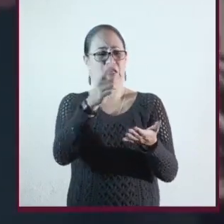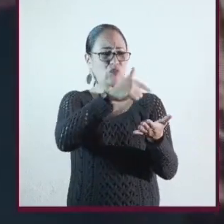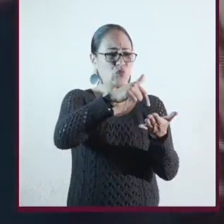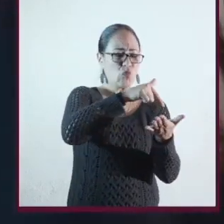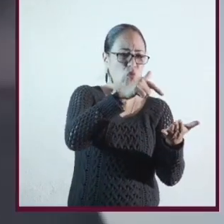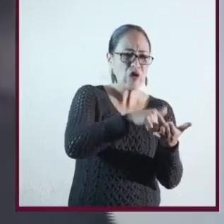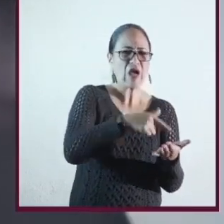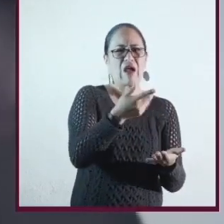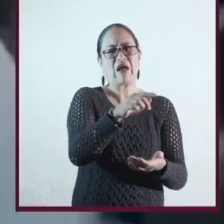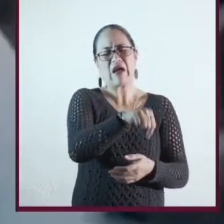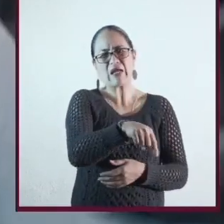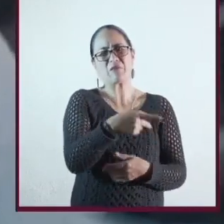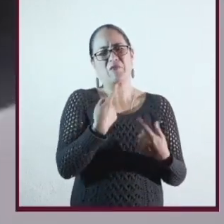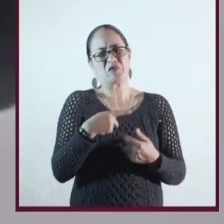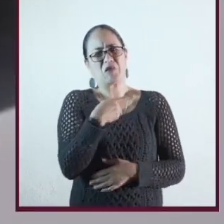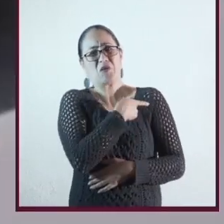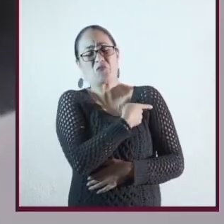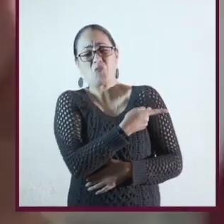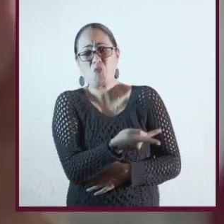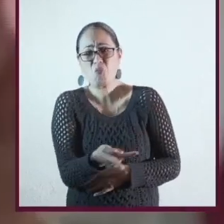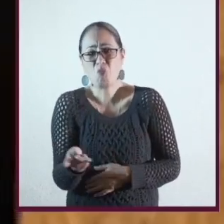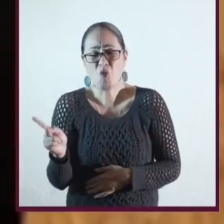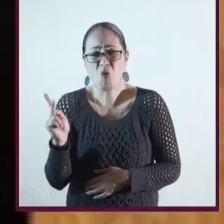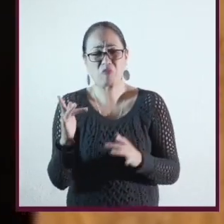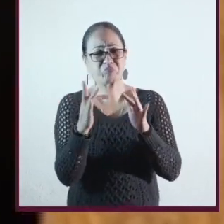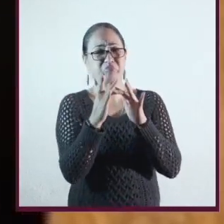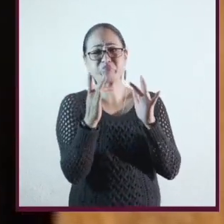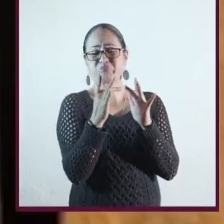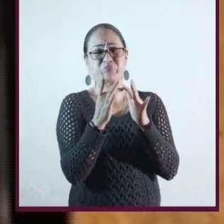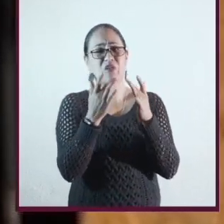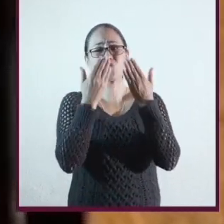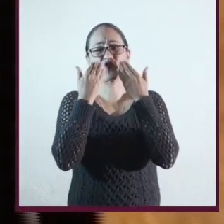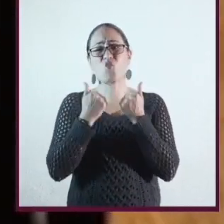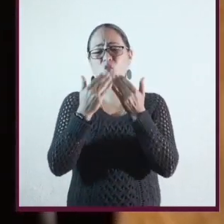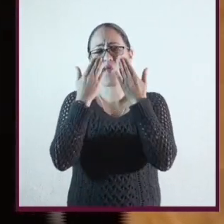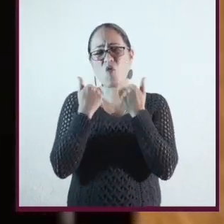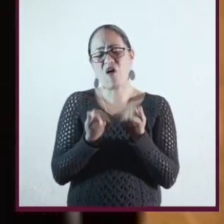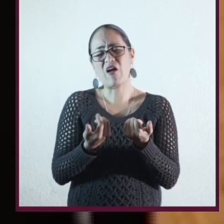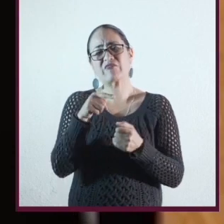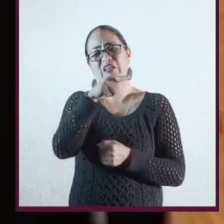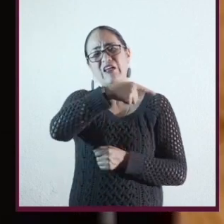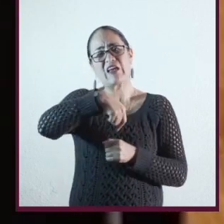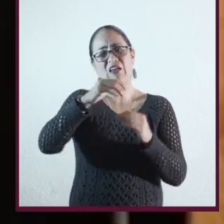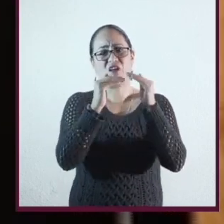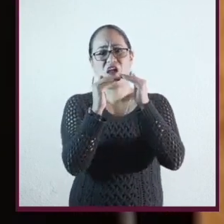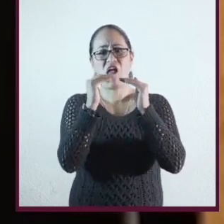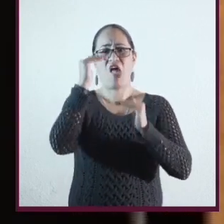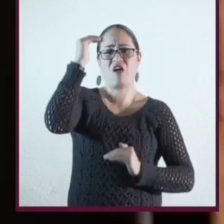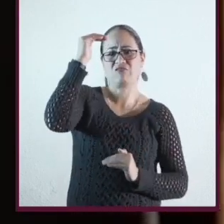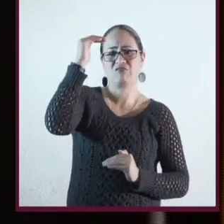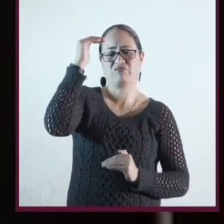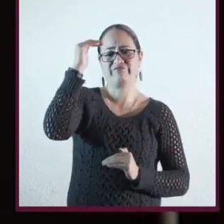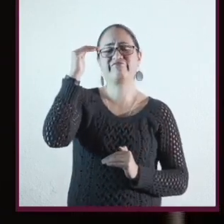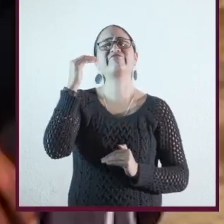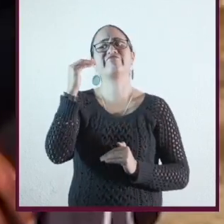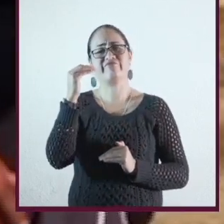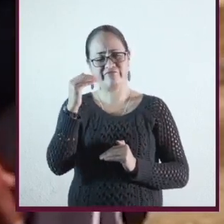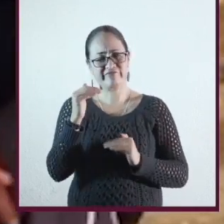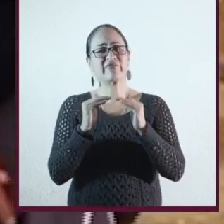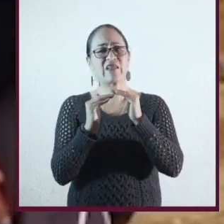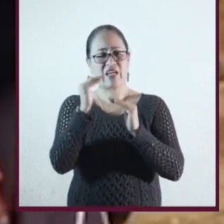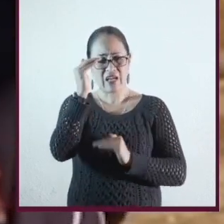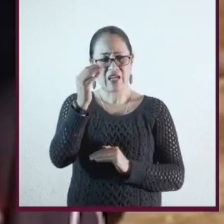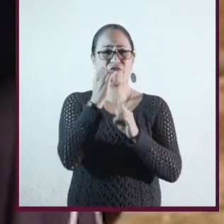pobres no tienen acceso a los medios de comunicación y esto provoca una brecha digital, una diferencia de acceso